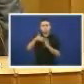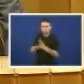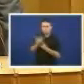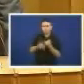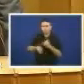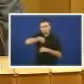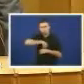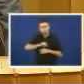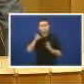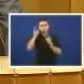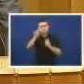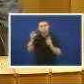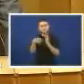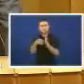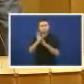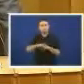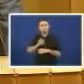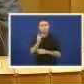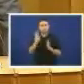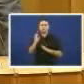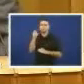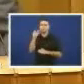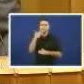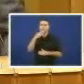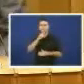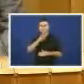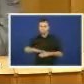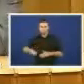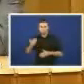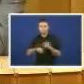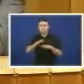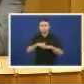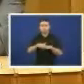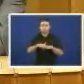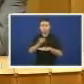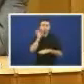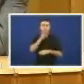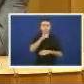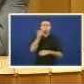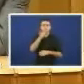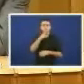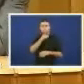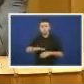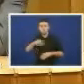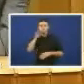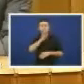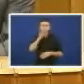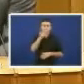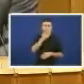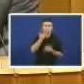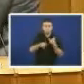de calidad e dirigida á primeira infancia a rede galega de escolas infantis as galescolas contan o inicio deste curso